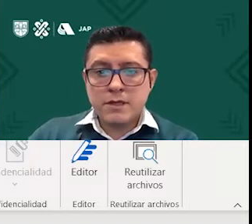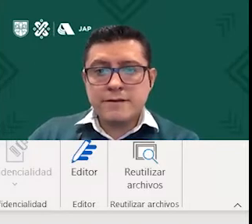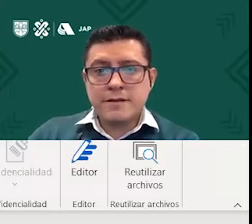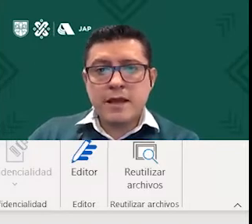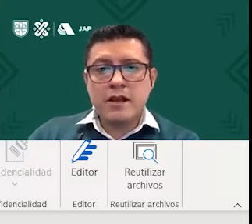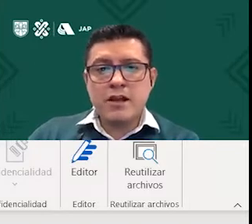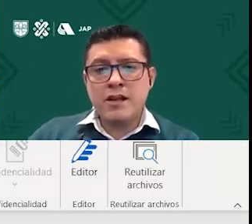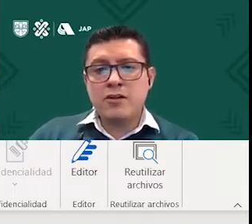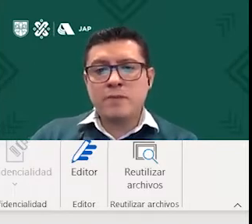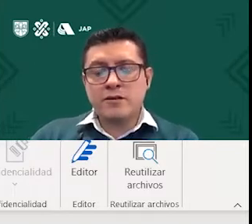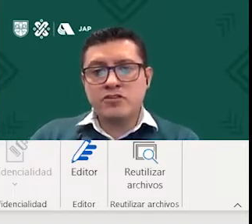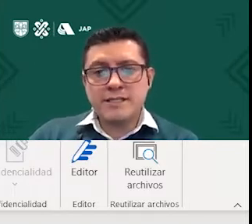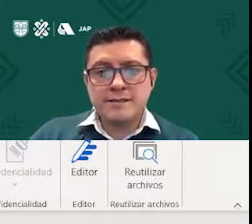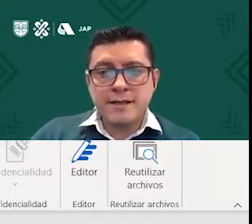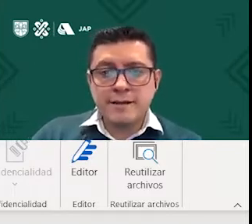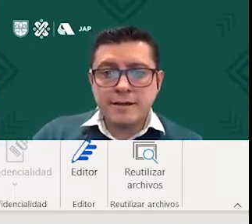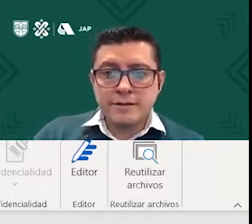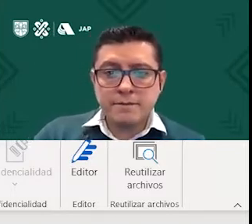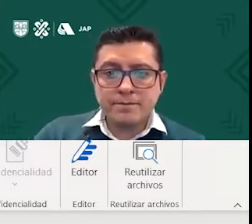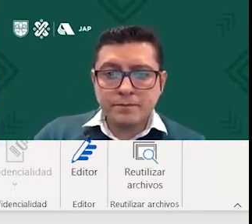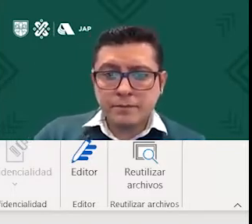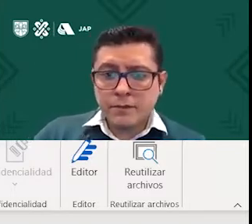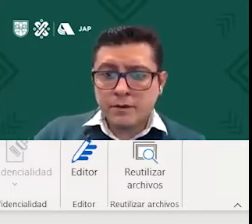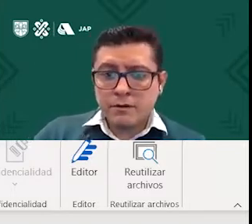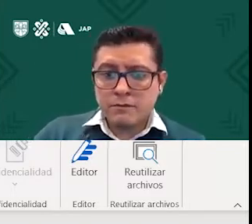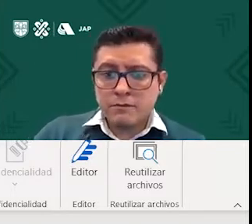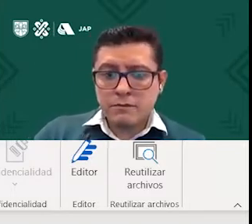es de los patronos asistentes